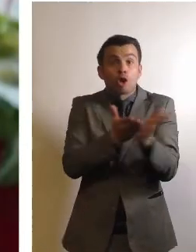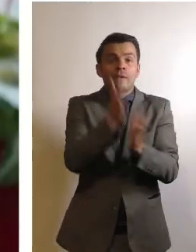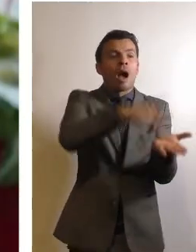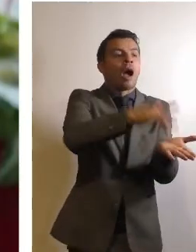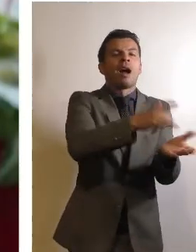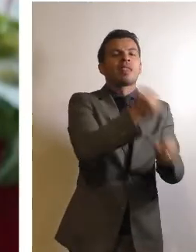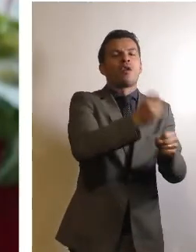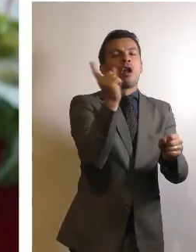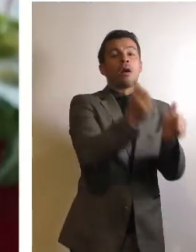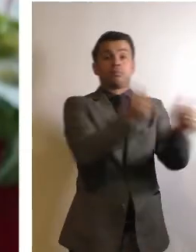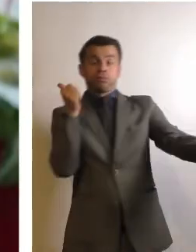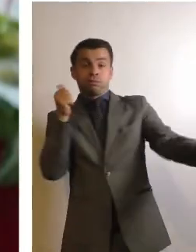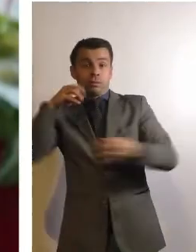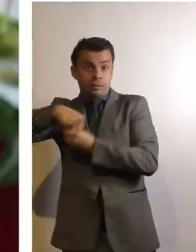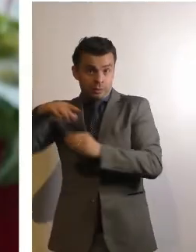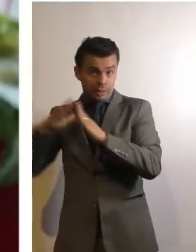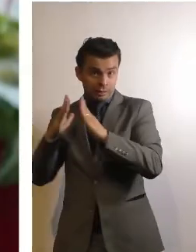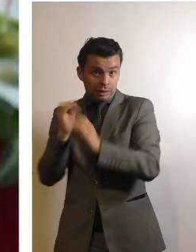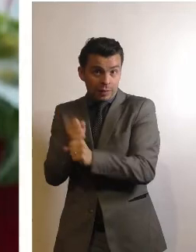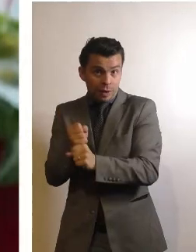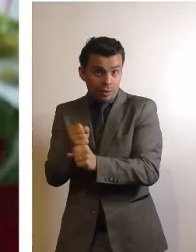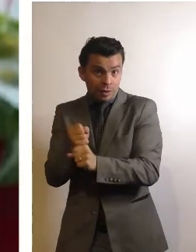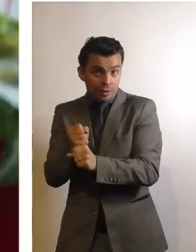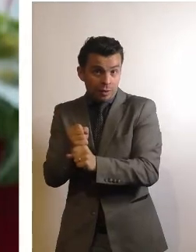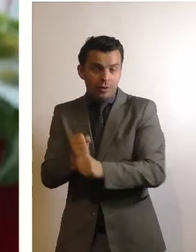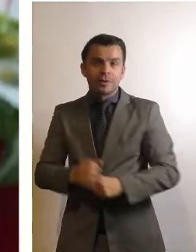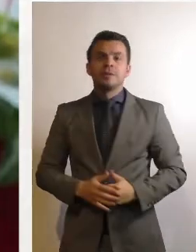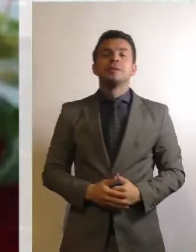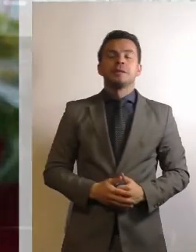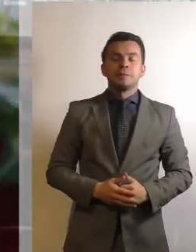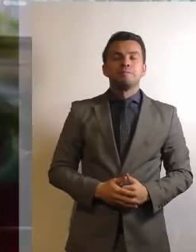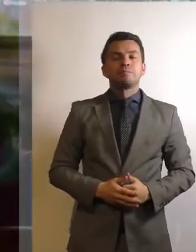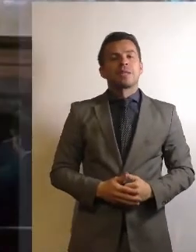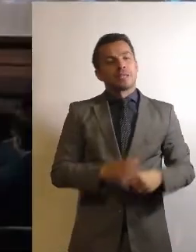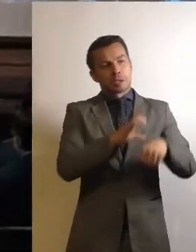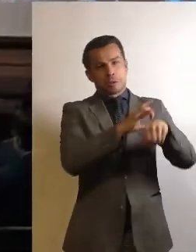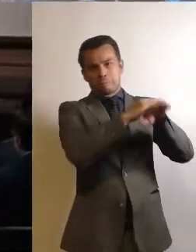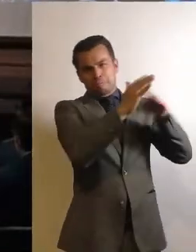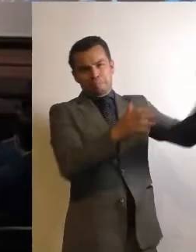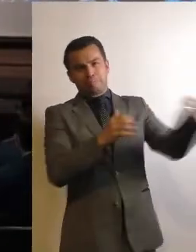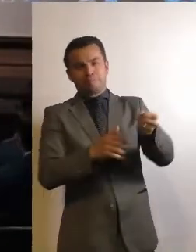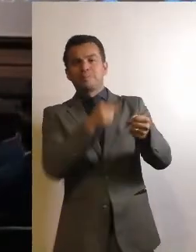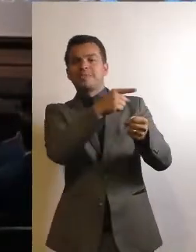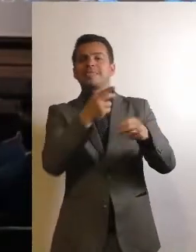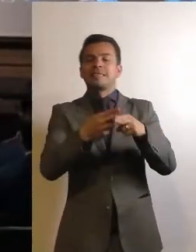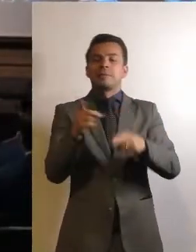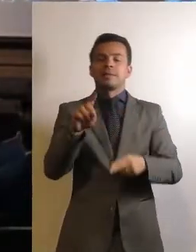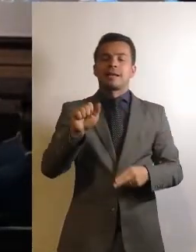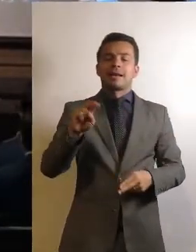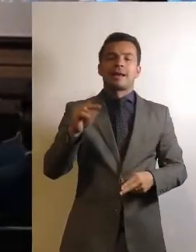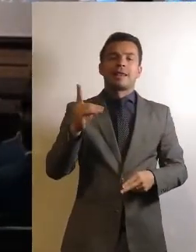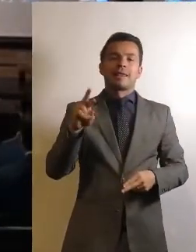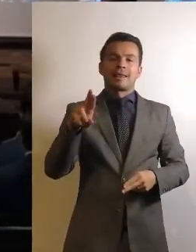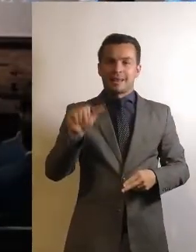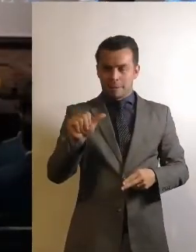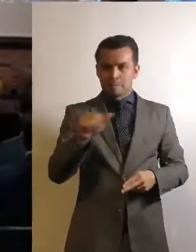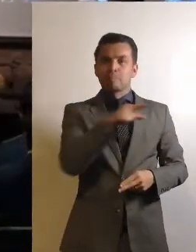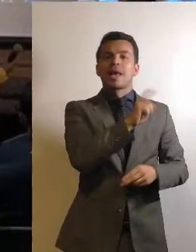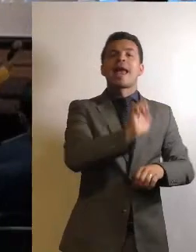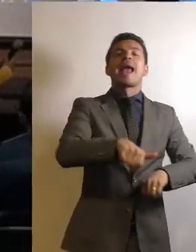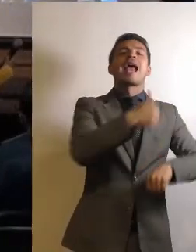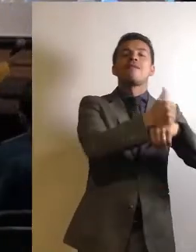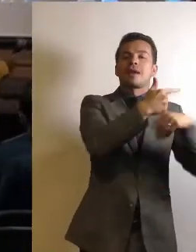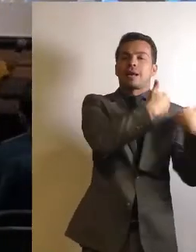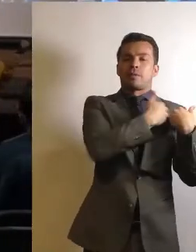Para esta pregunta, invitamos a la doctora Sandra Sarmiento, jefe del Departamento de Talento Humano, quien dará respuesta